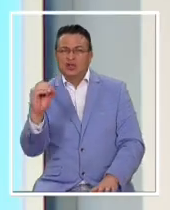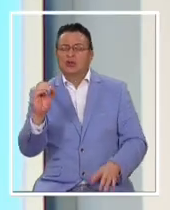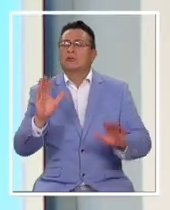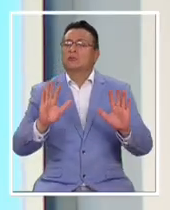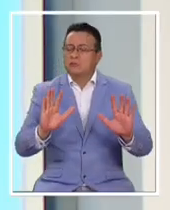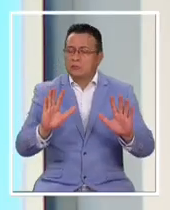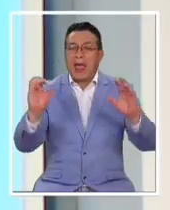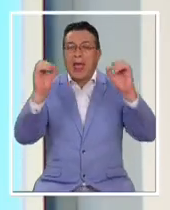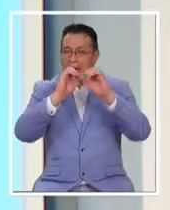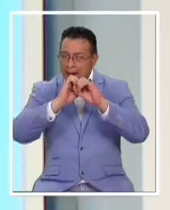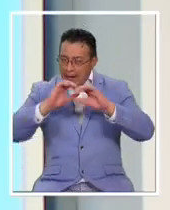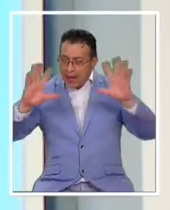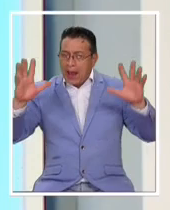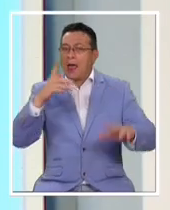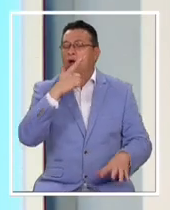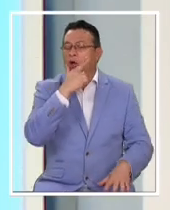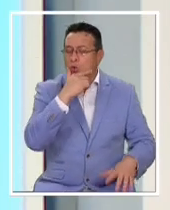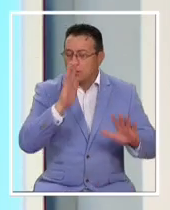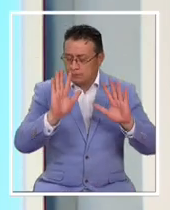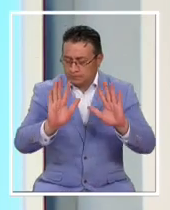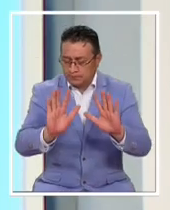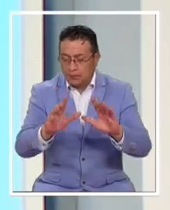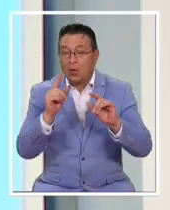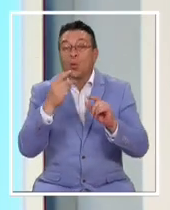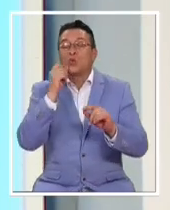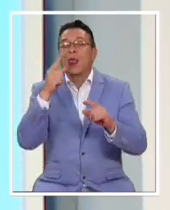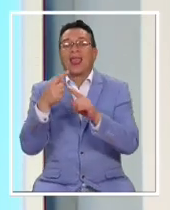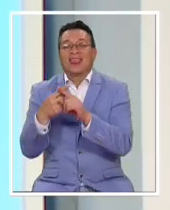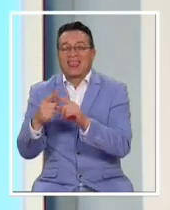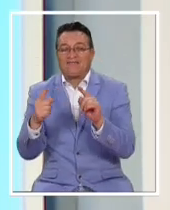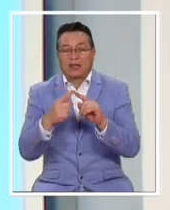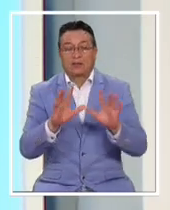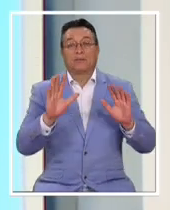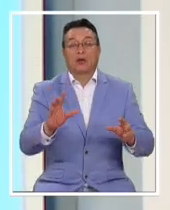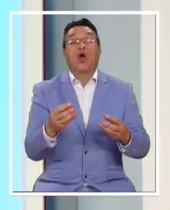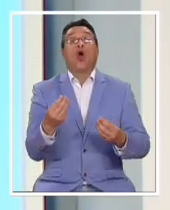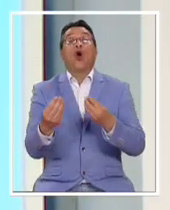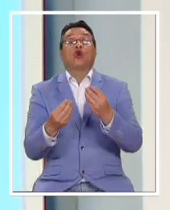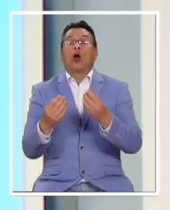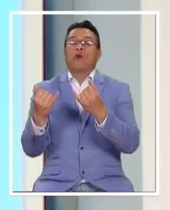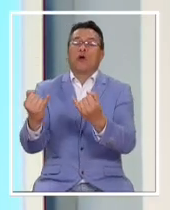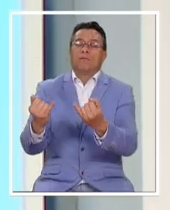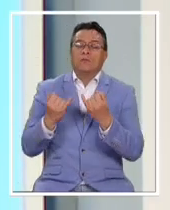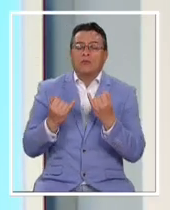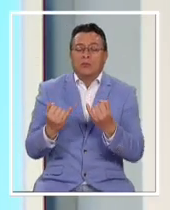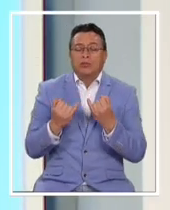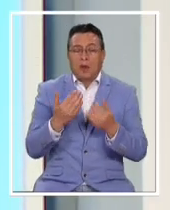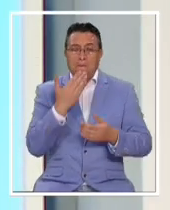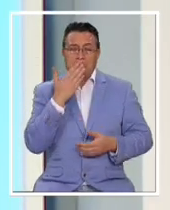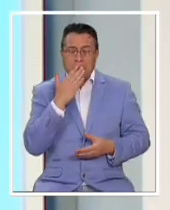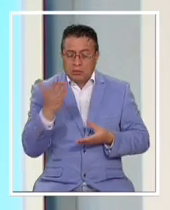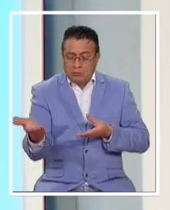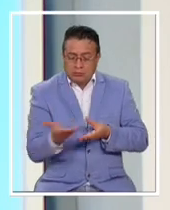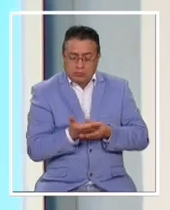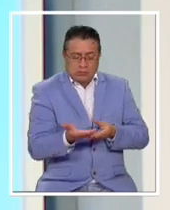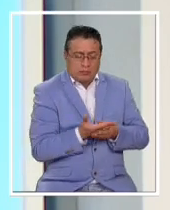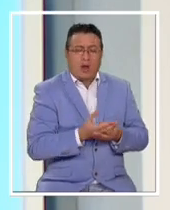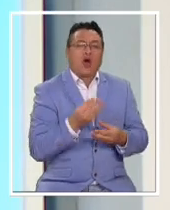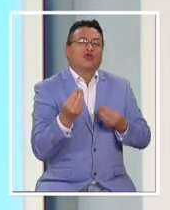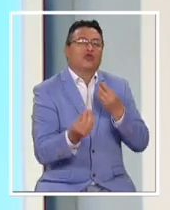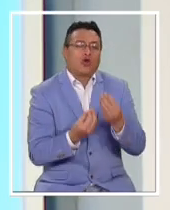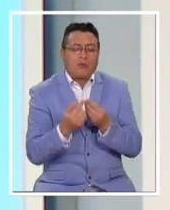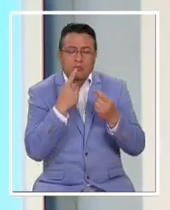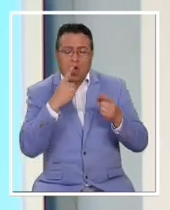a aclarar bien de qué se trata, cuál es la diferencia. ¿Cómo recibieron estos datos los especialistas? ¿Qué implican